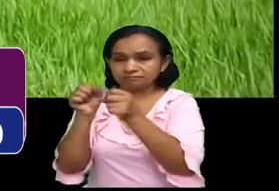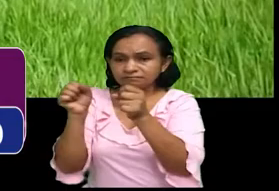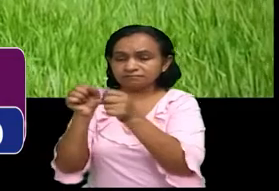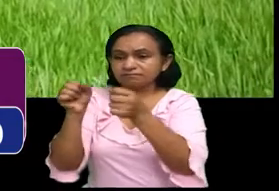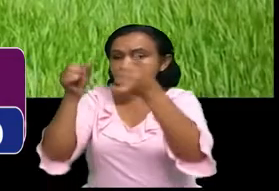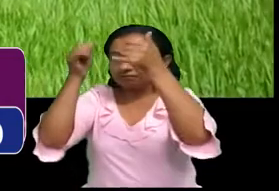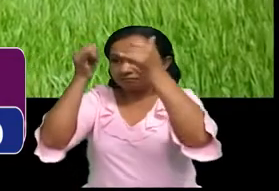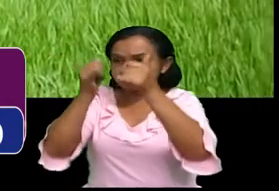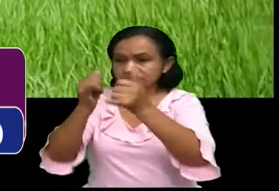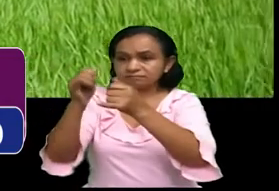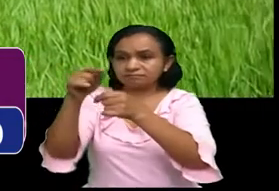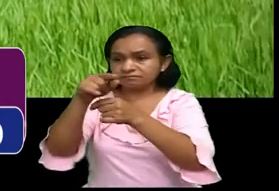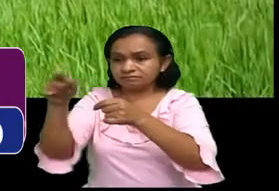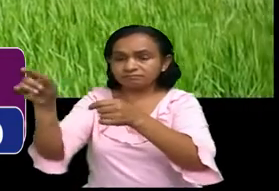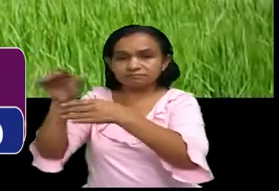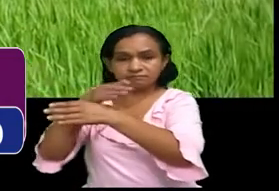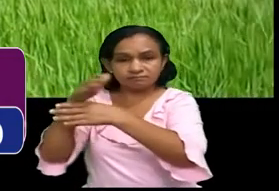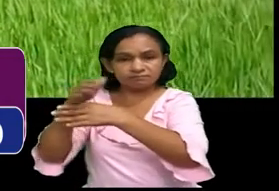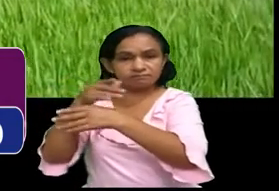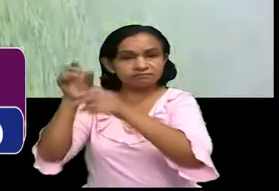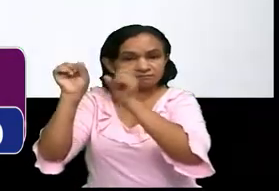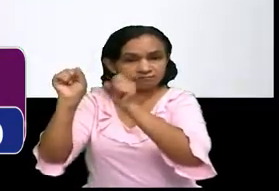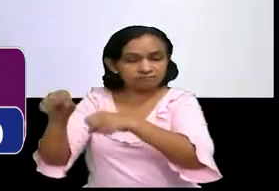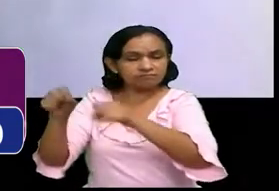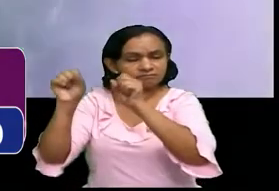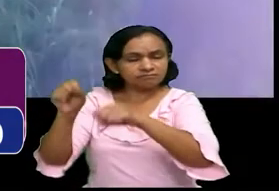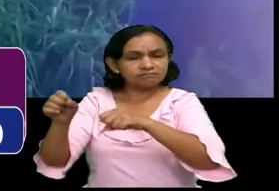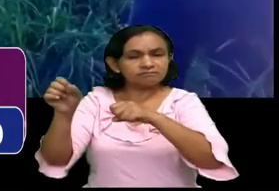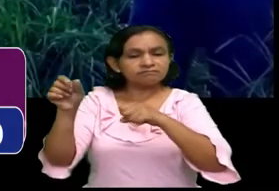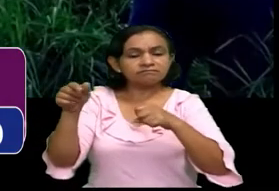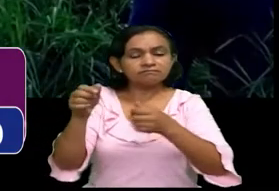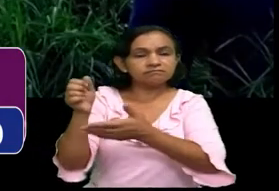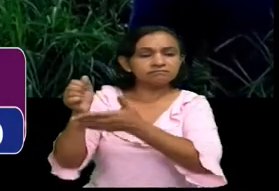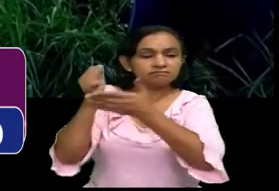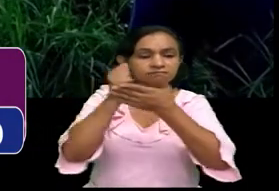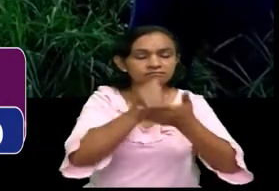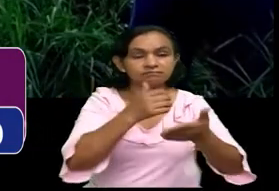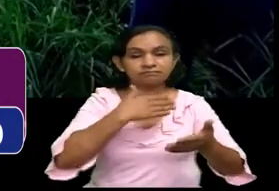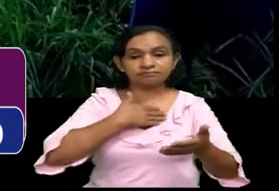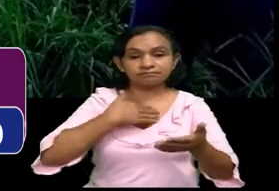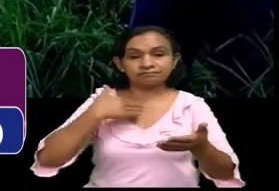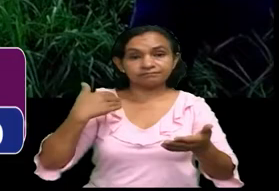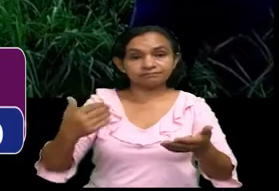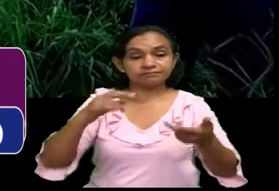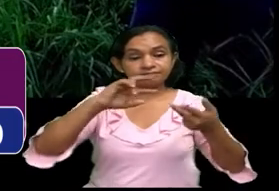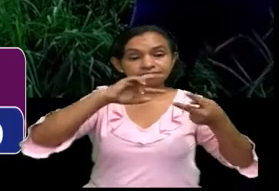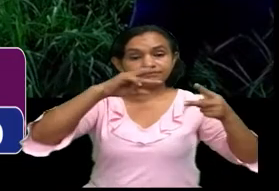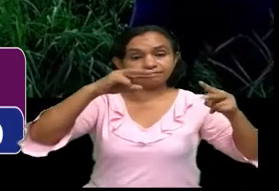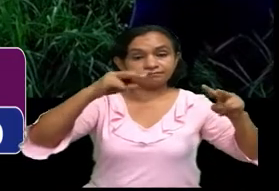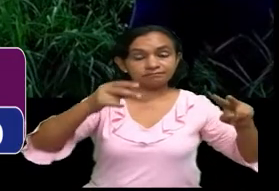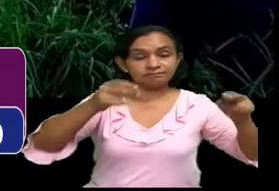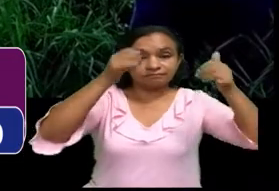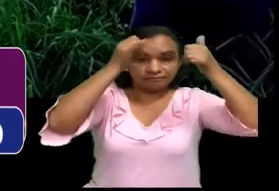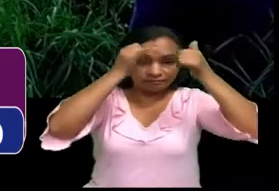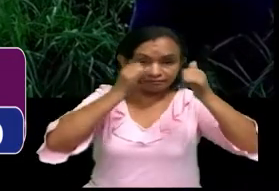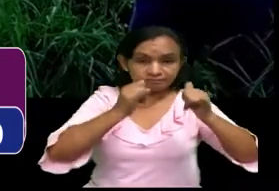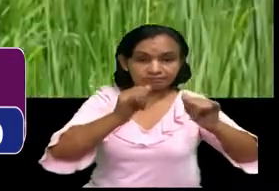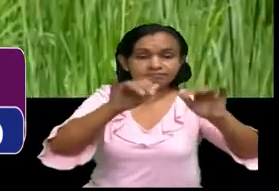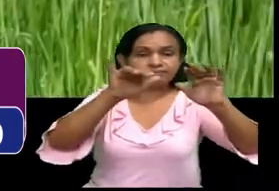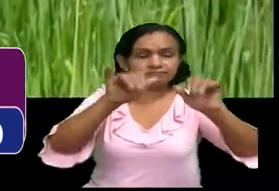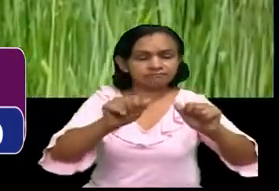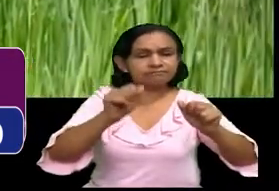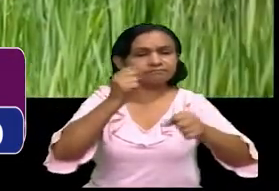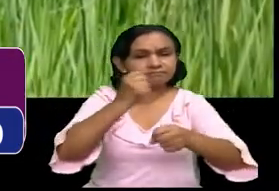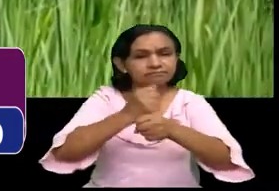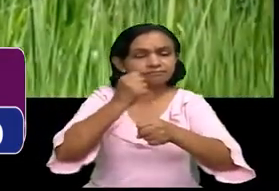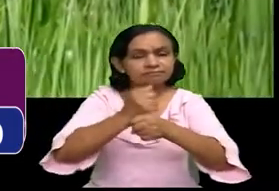nativas tropicales, son razas que pueden lógicamente contribuir mucho al mejoramiento genético. Ya en el país se está haciendo mucho en